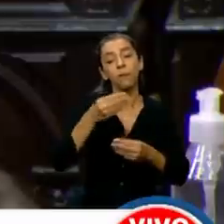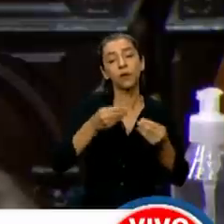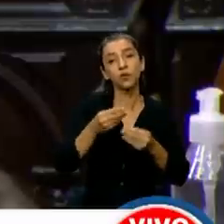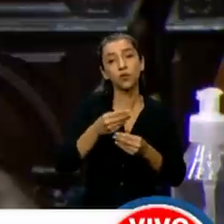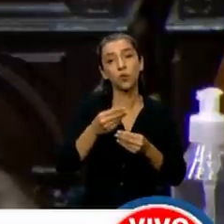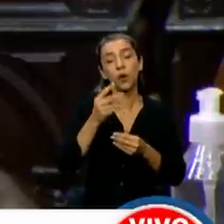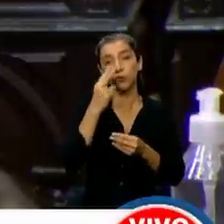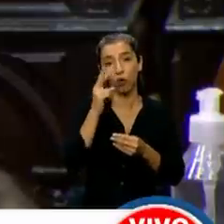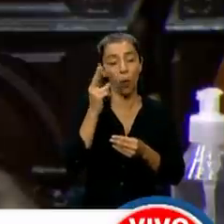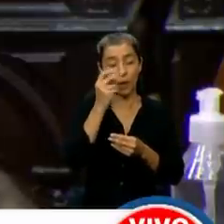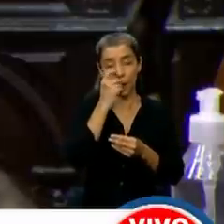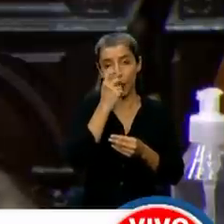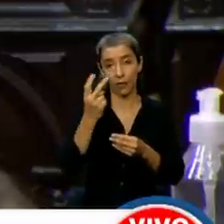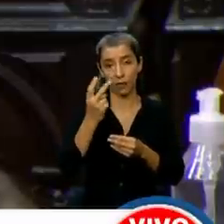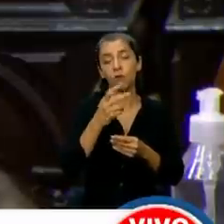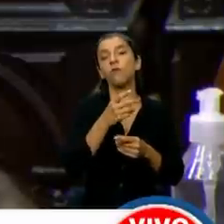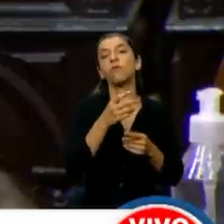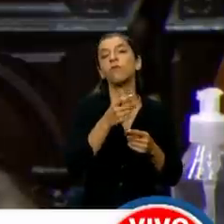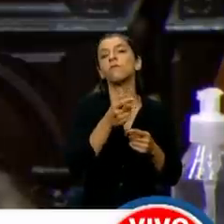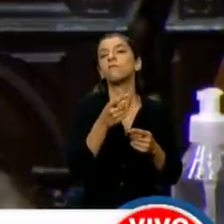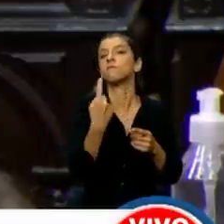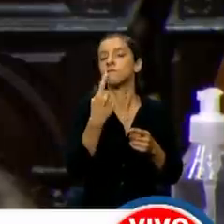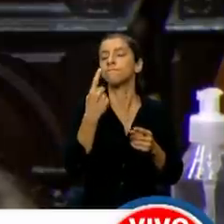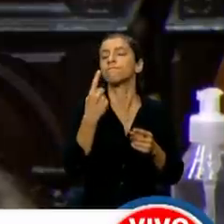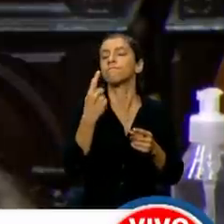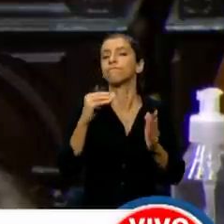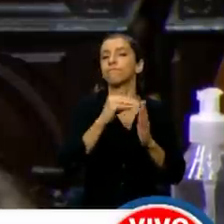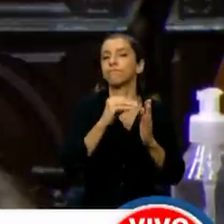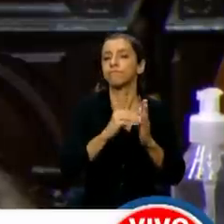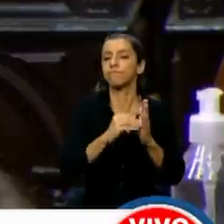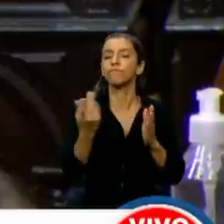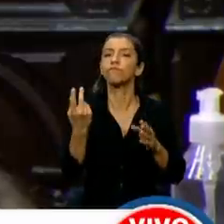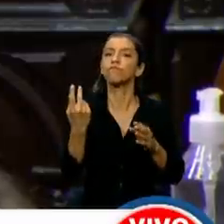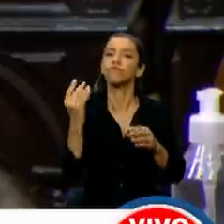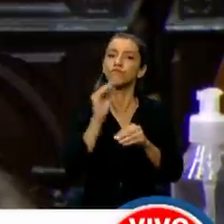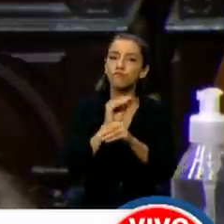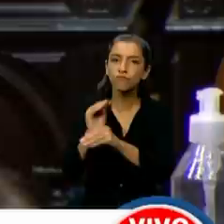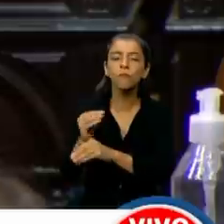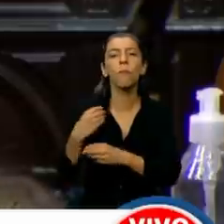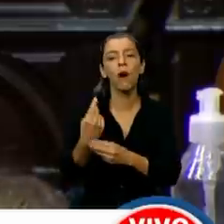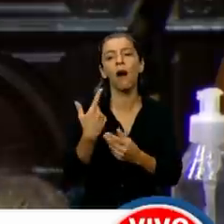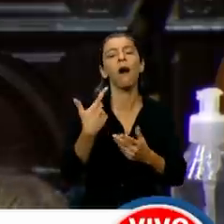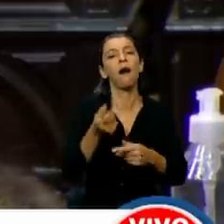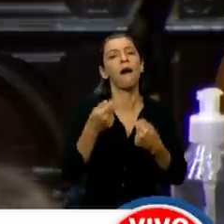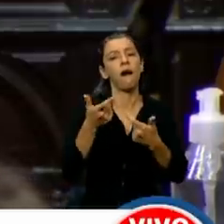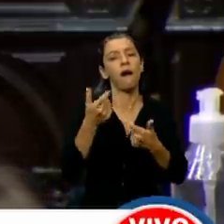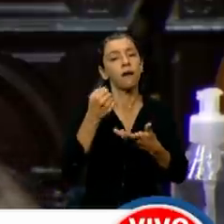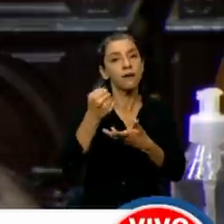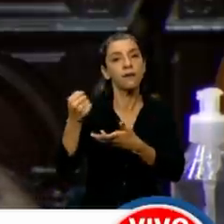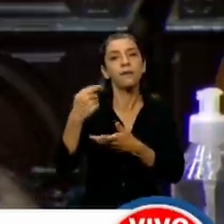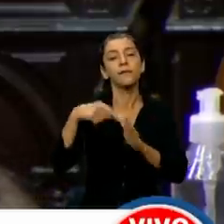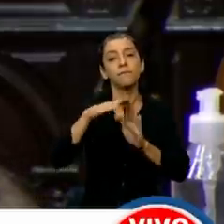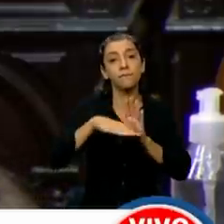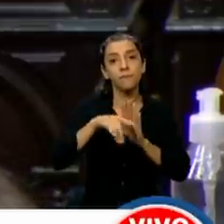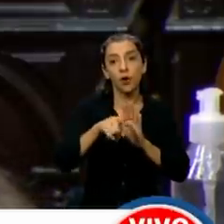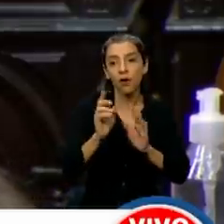vuelve a aparecer la necesidad de cubrir y de mantener la unidad productiva protegiendo el trabajo a través de los repro y